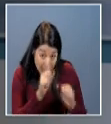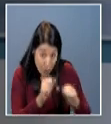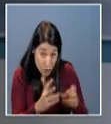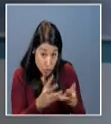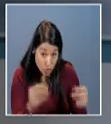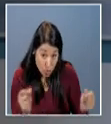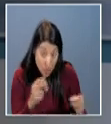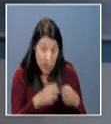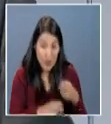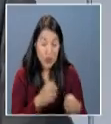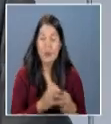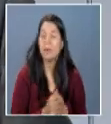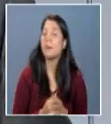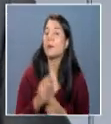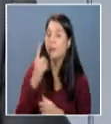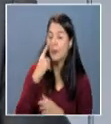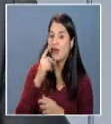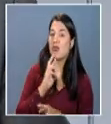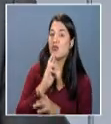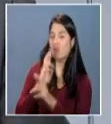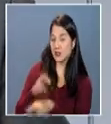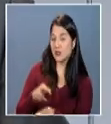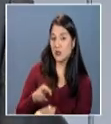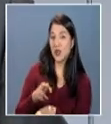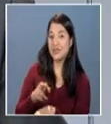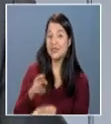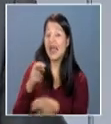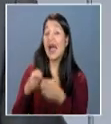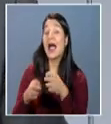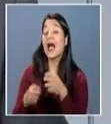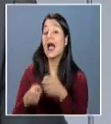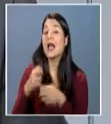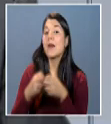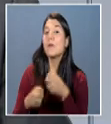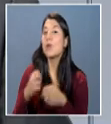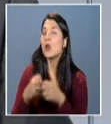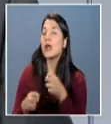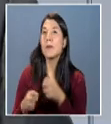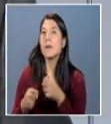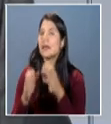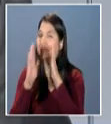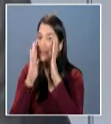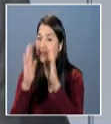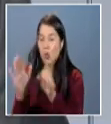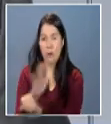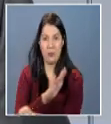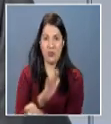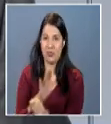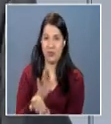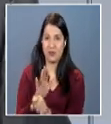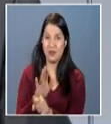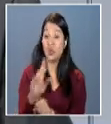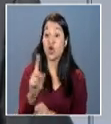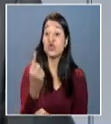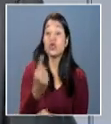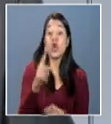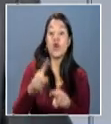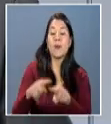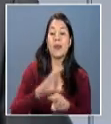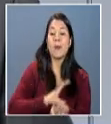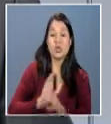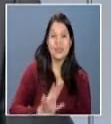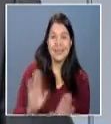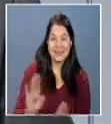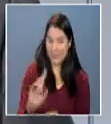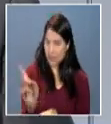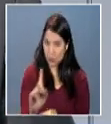acabar con este problema. Es que la respuesta al problema del delito es una respuesta integral y no pasa solamente por policías. Efectivamente, como muy bien